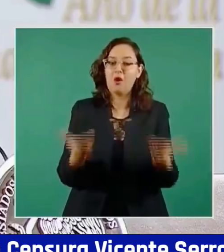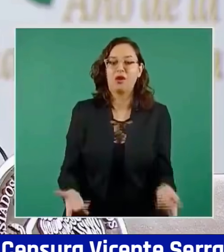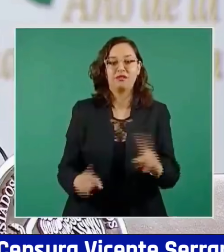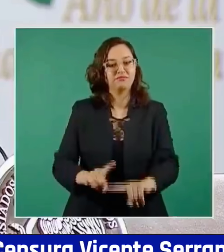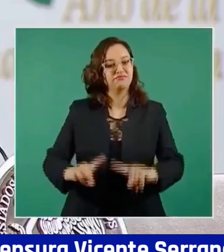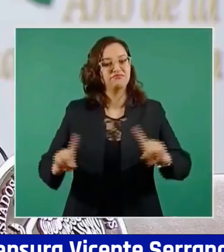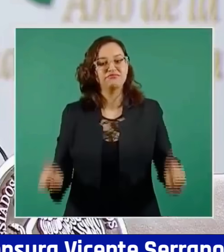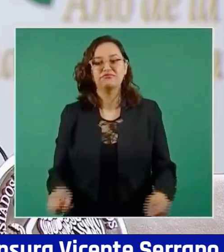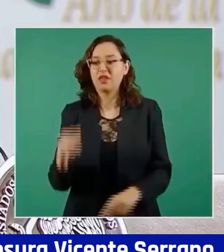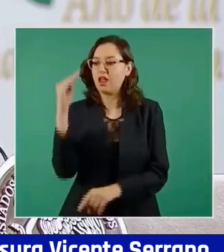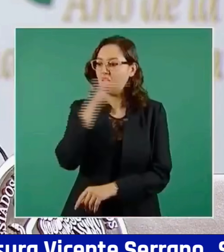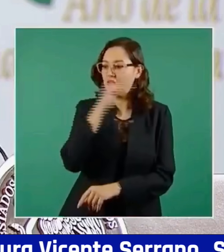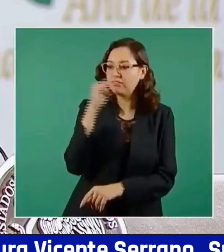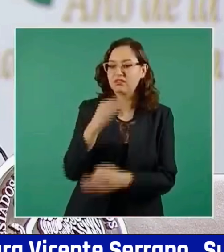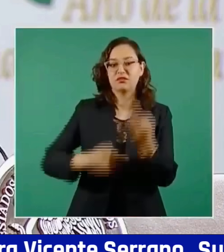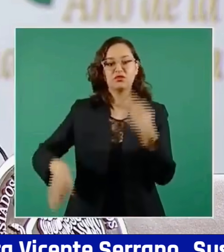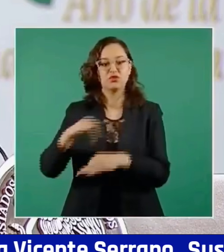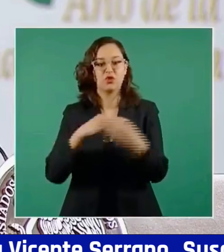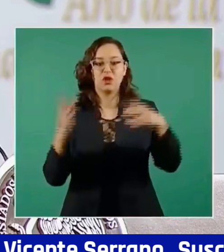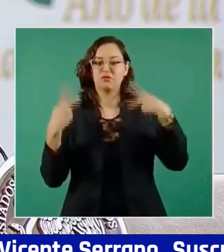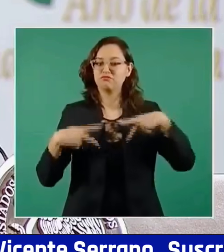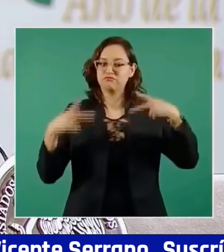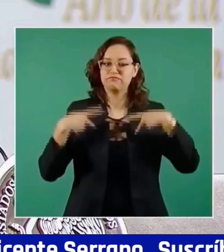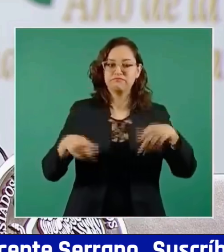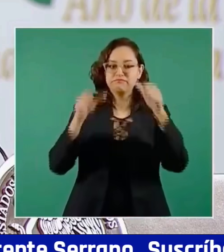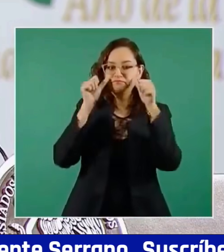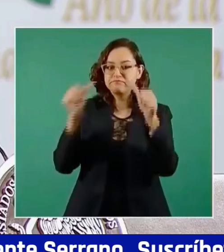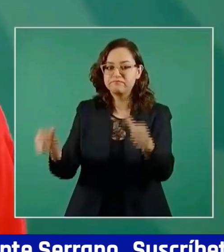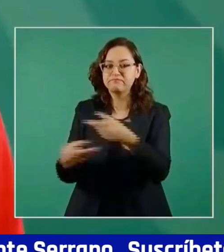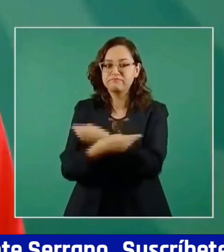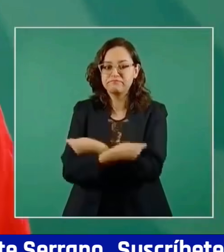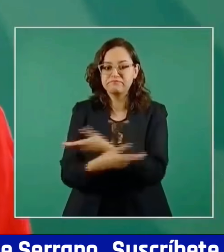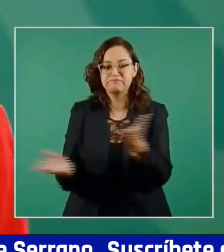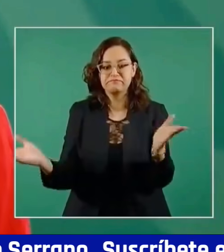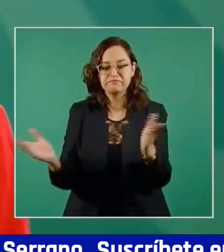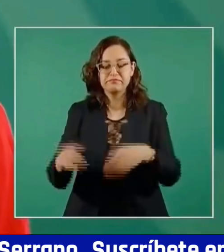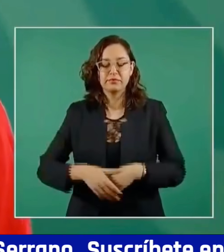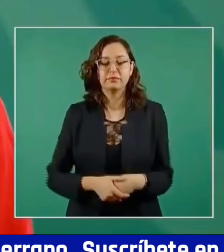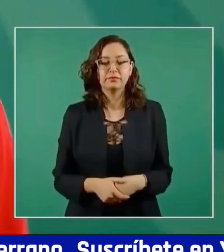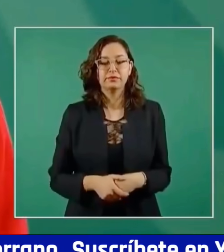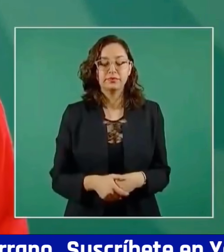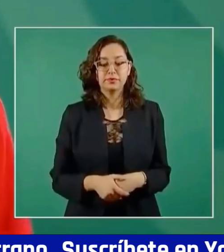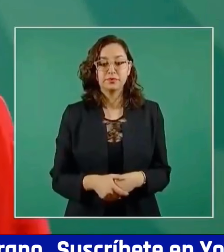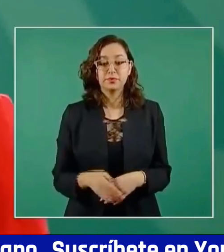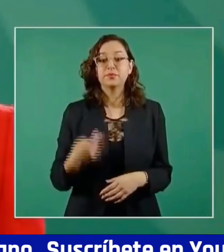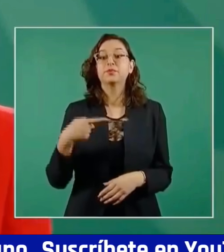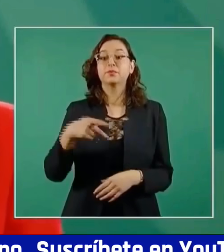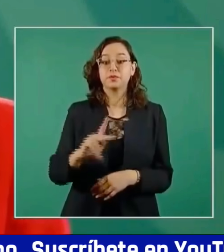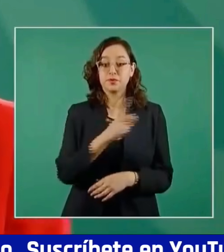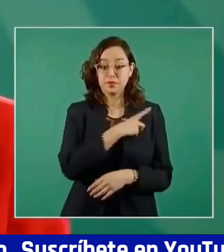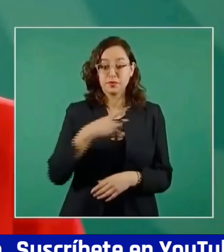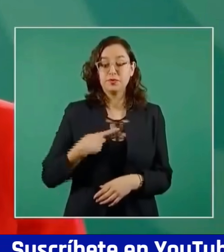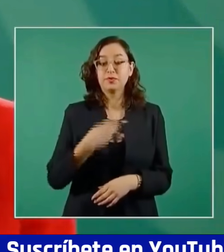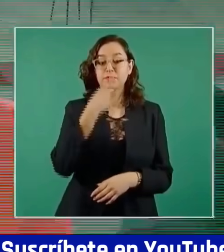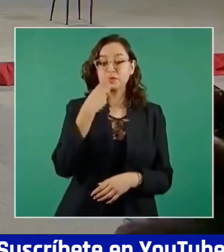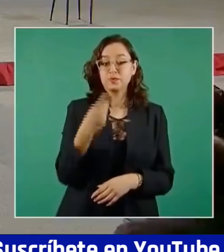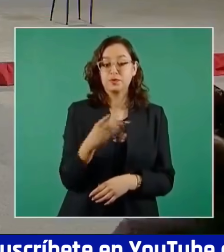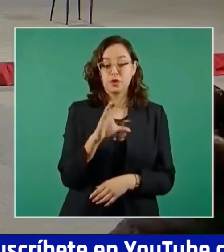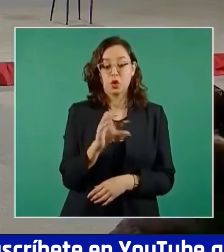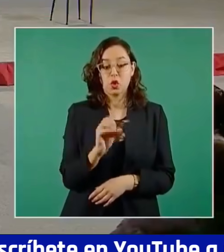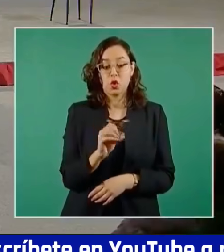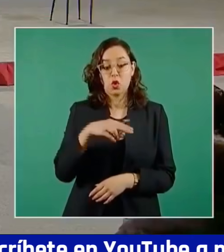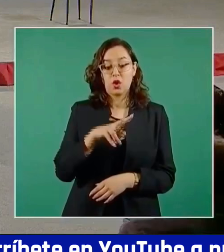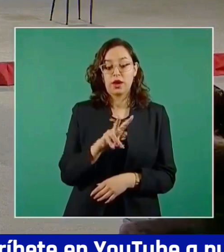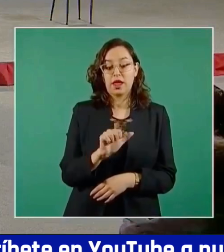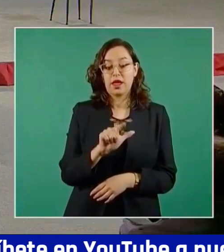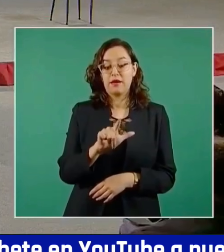son gratuitos para todas y todos los mexicanos que la soliciten. Pero aclaramos, el Coneval hizo